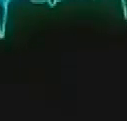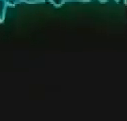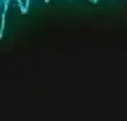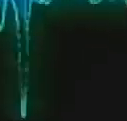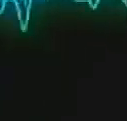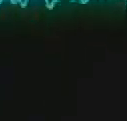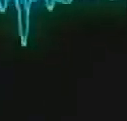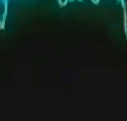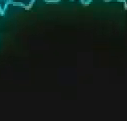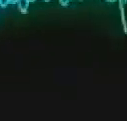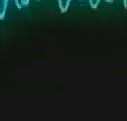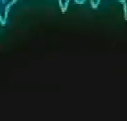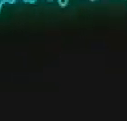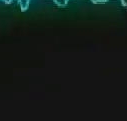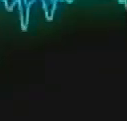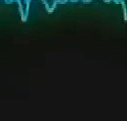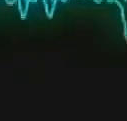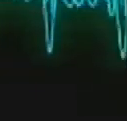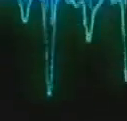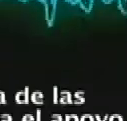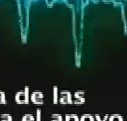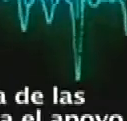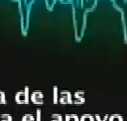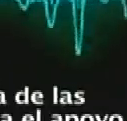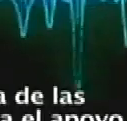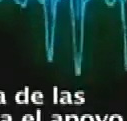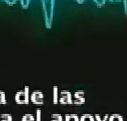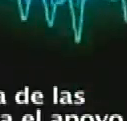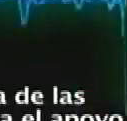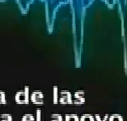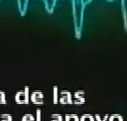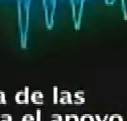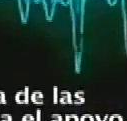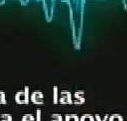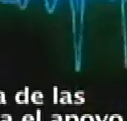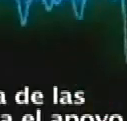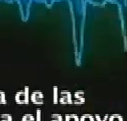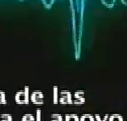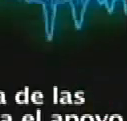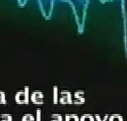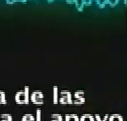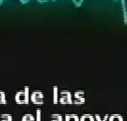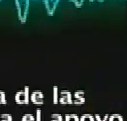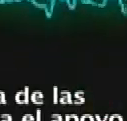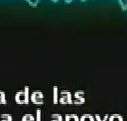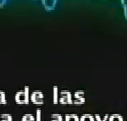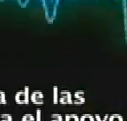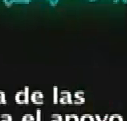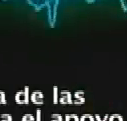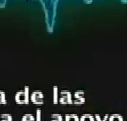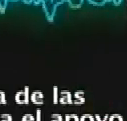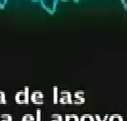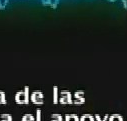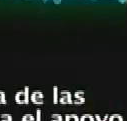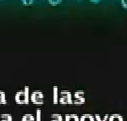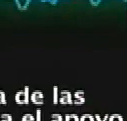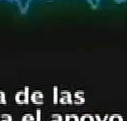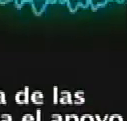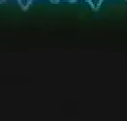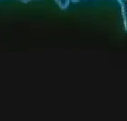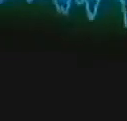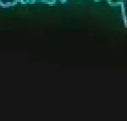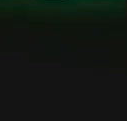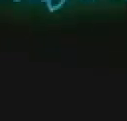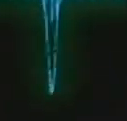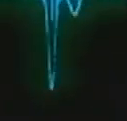motorizados. 2 para ti y 2 para María. Ya están en posición y están en cuenta de las características de los vehículos y eso para el